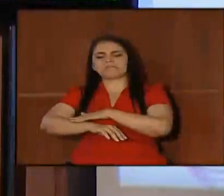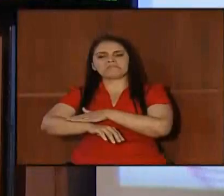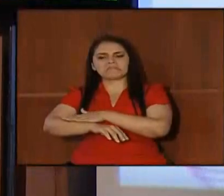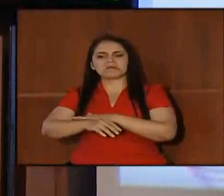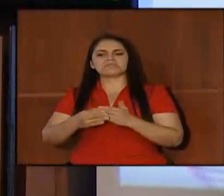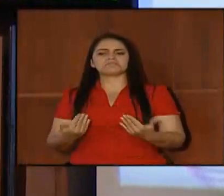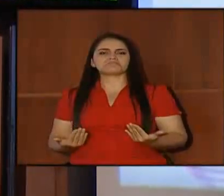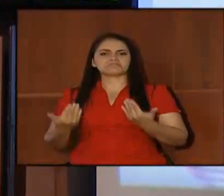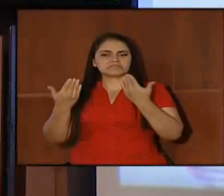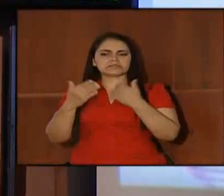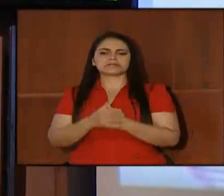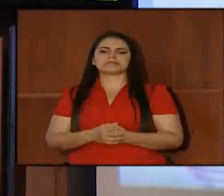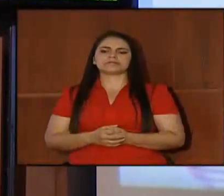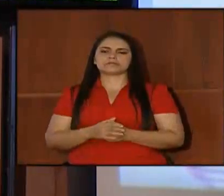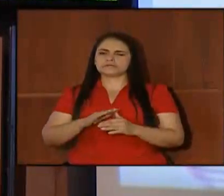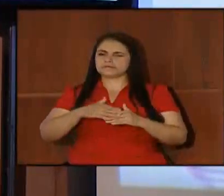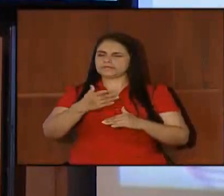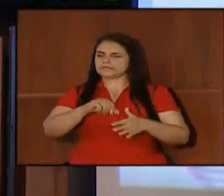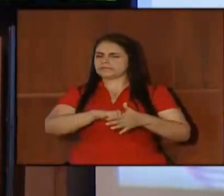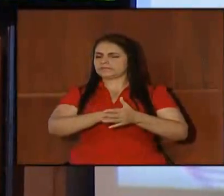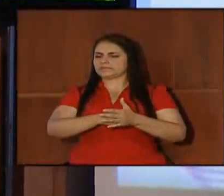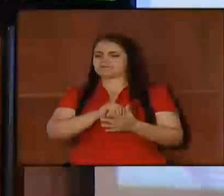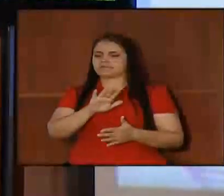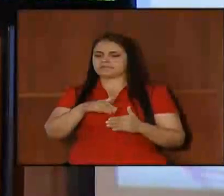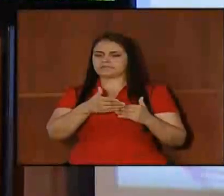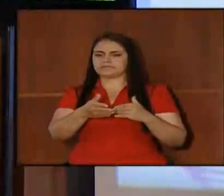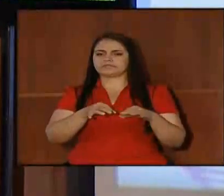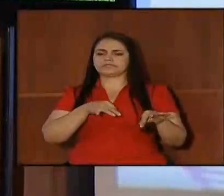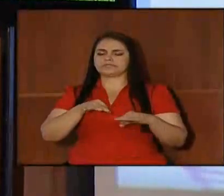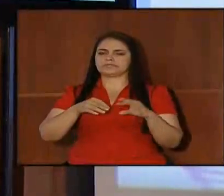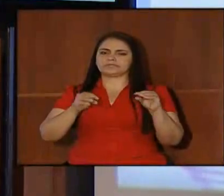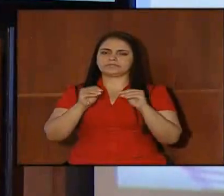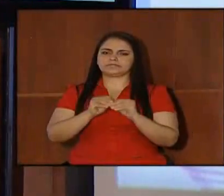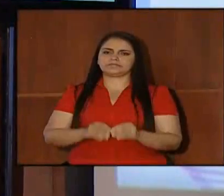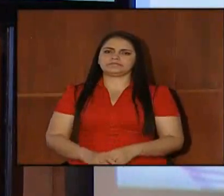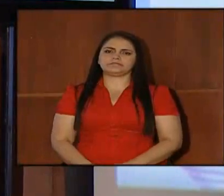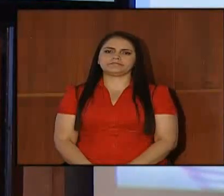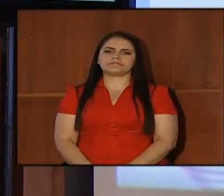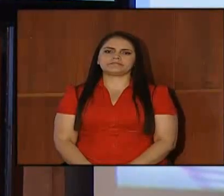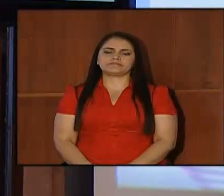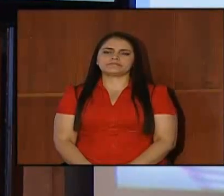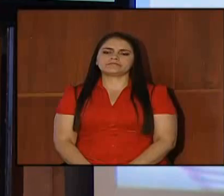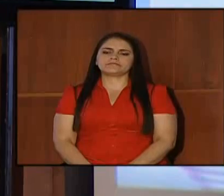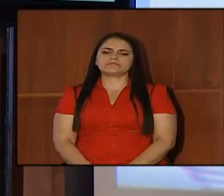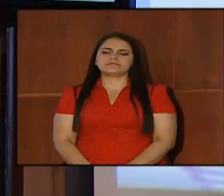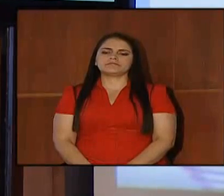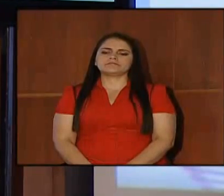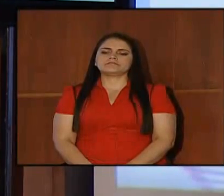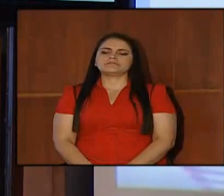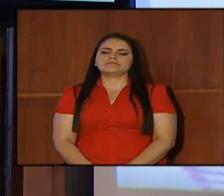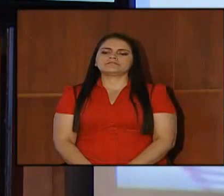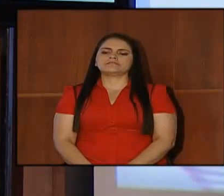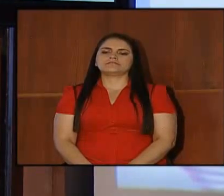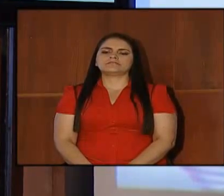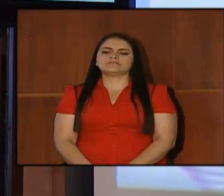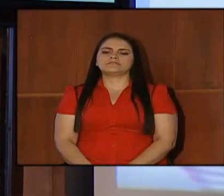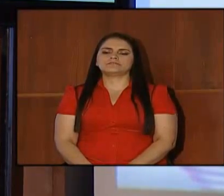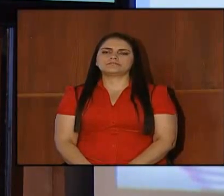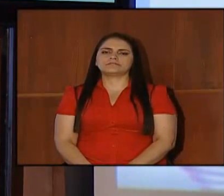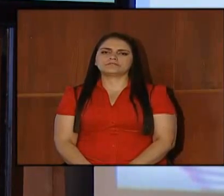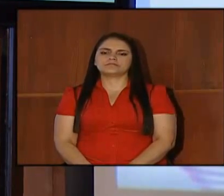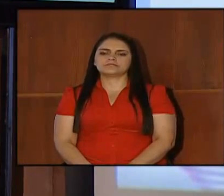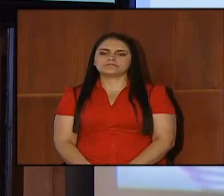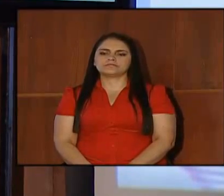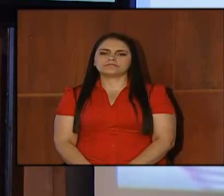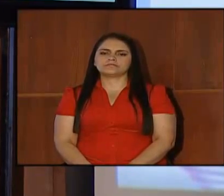poquitico más. Ahorita les hablo un poquitico de esto. Bueno, si el paciente, otro cambio de posición